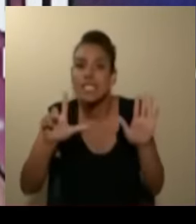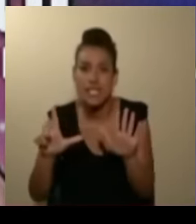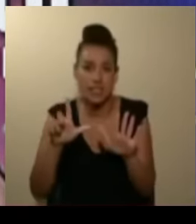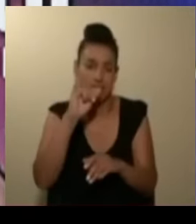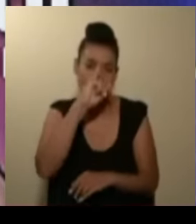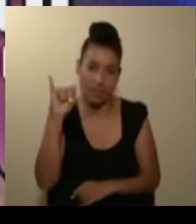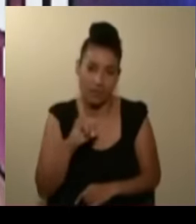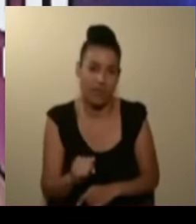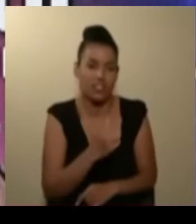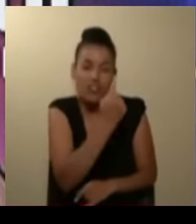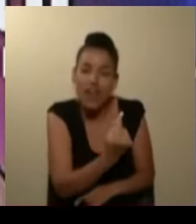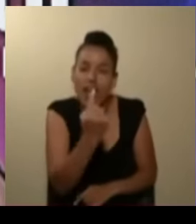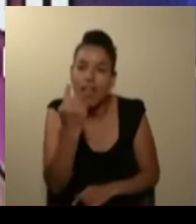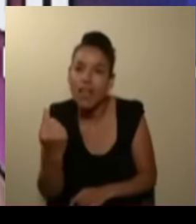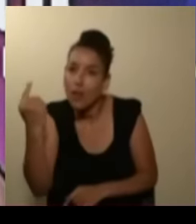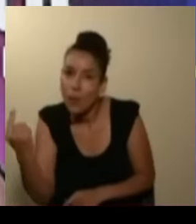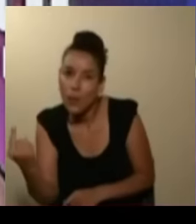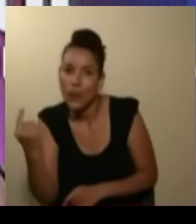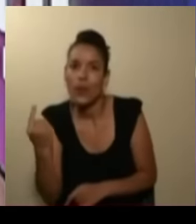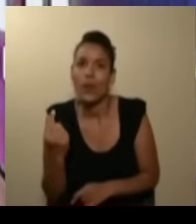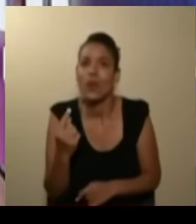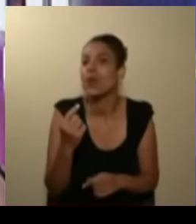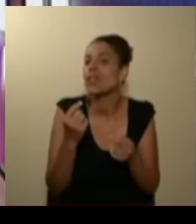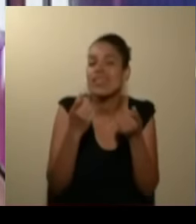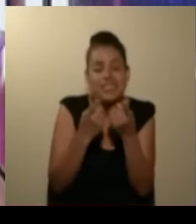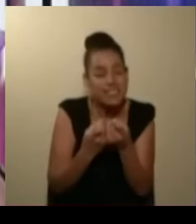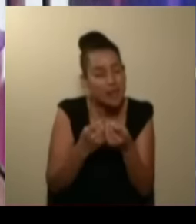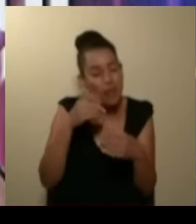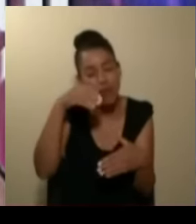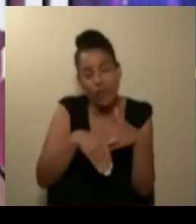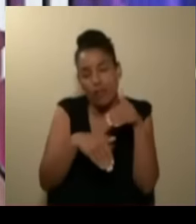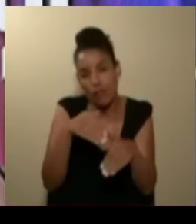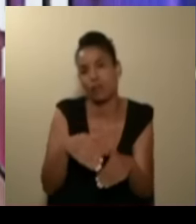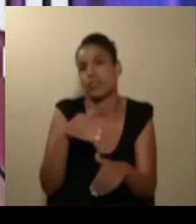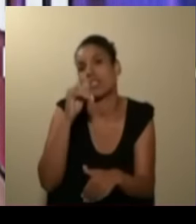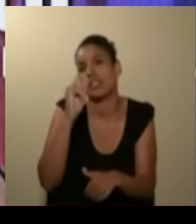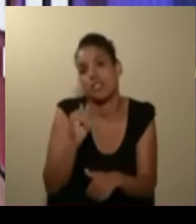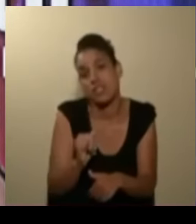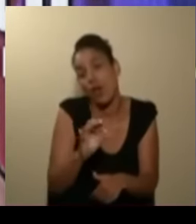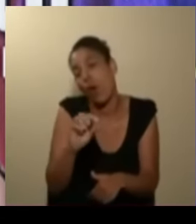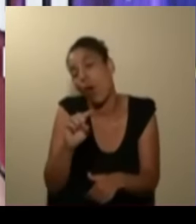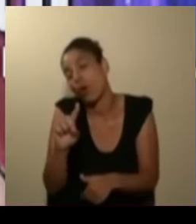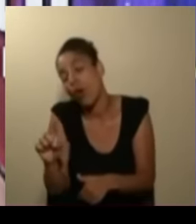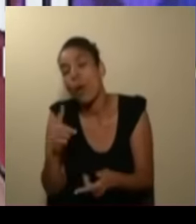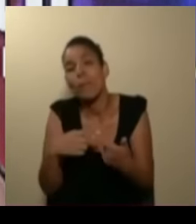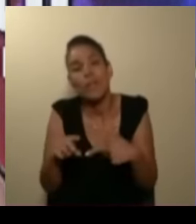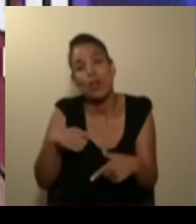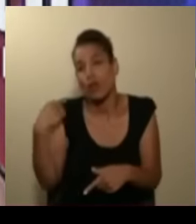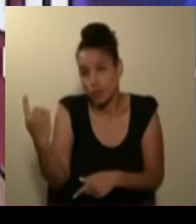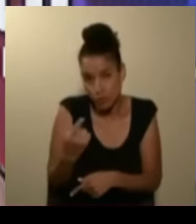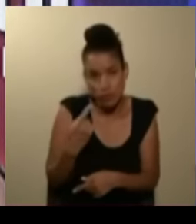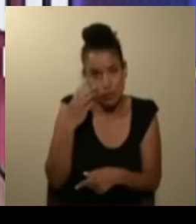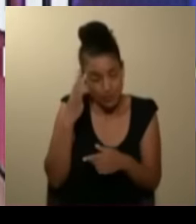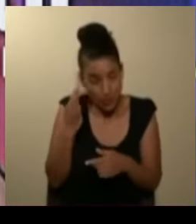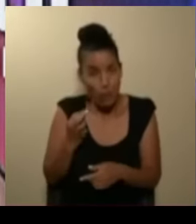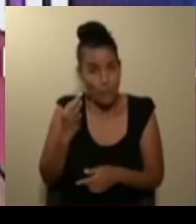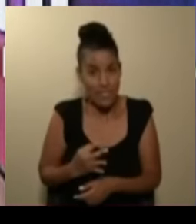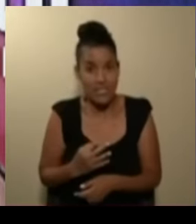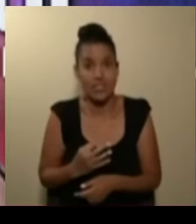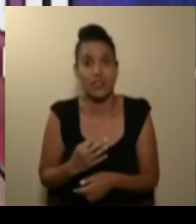que sintetizar su voto en un sí o en un no. Y nosotros estamos convencidos de que aún en ese caso de